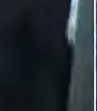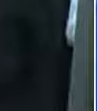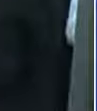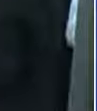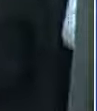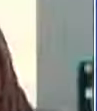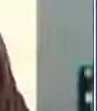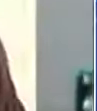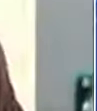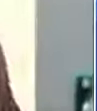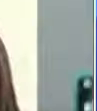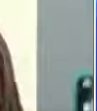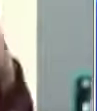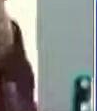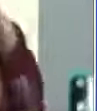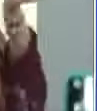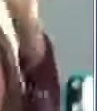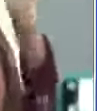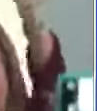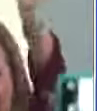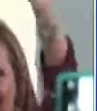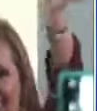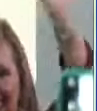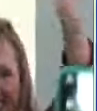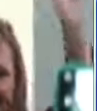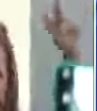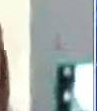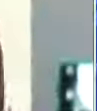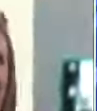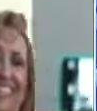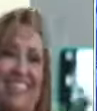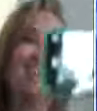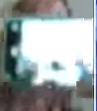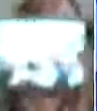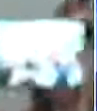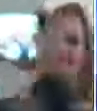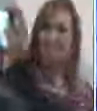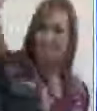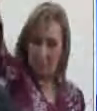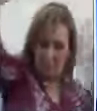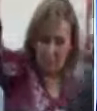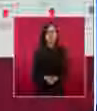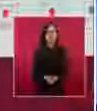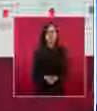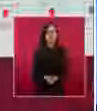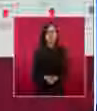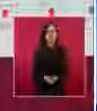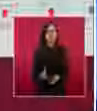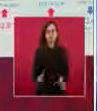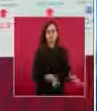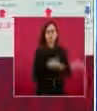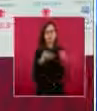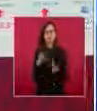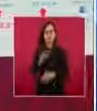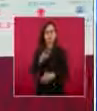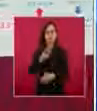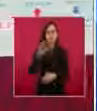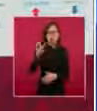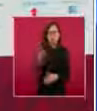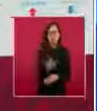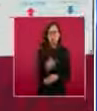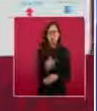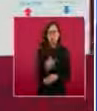día, sobre todo a raíz de que los celulares y el internet llegaron, porque el fenómeno que tenemos es que la opinión pública se mueve muy rápido.